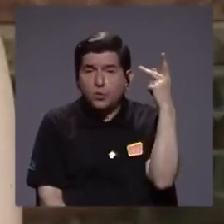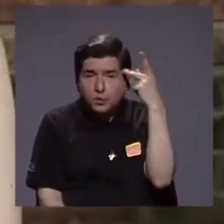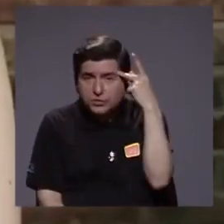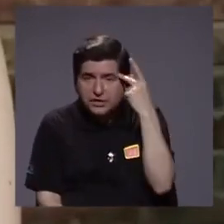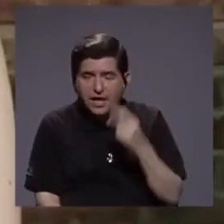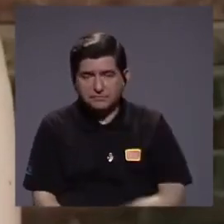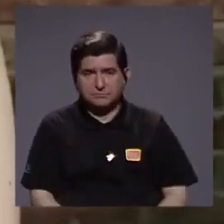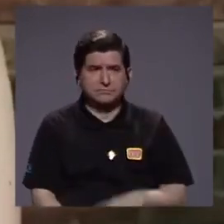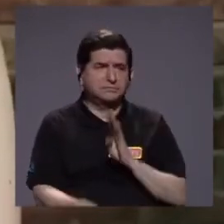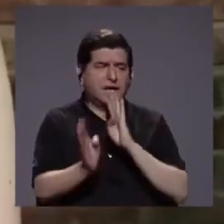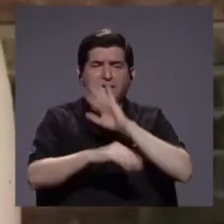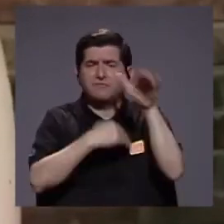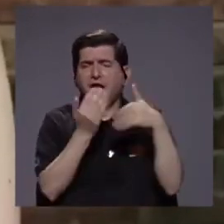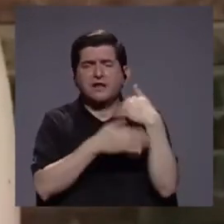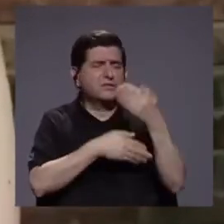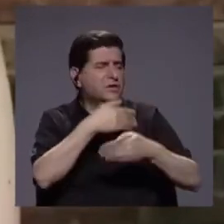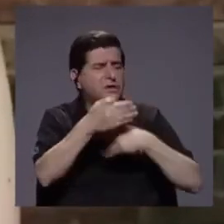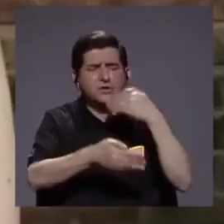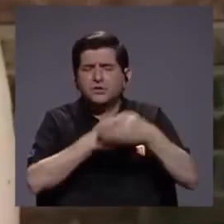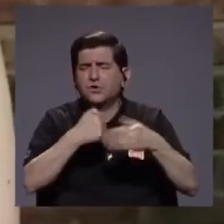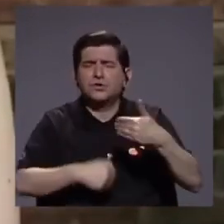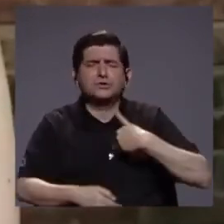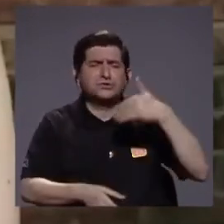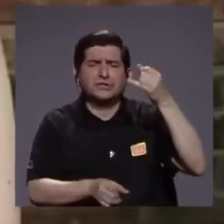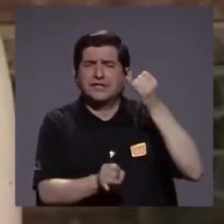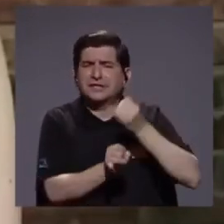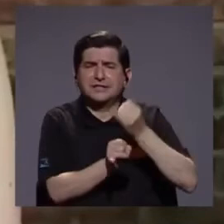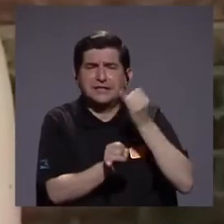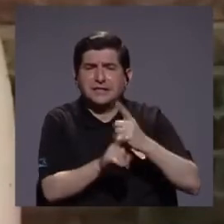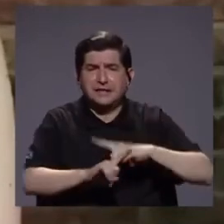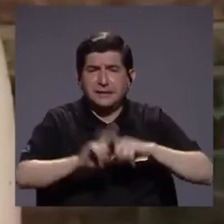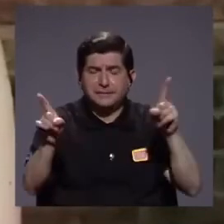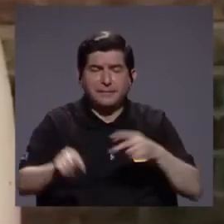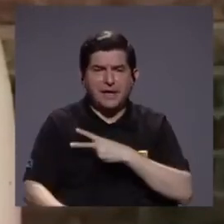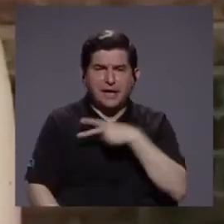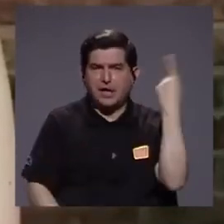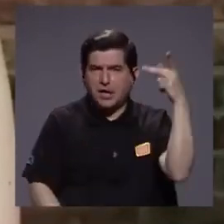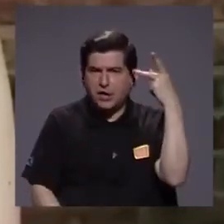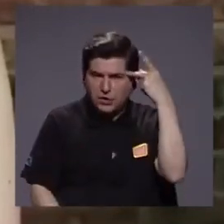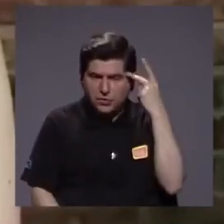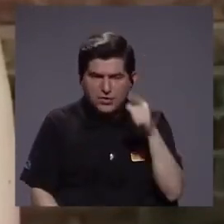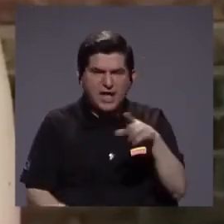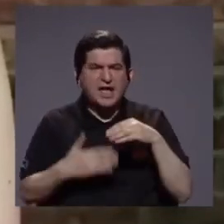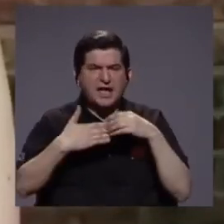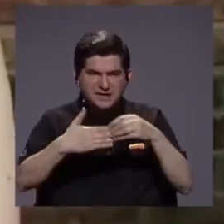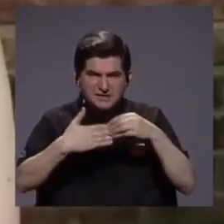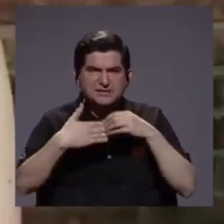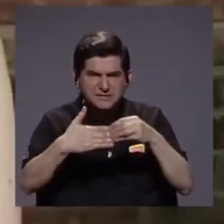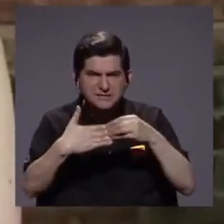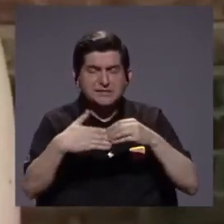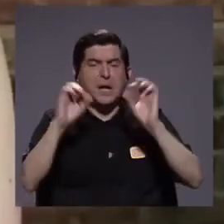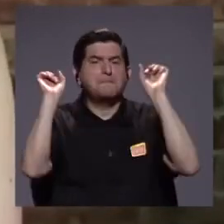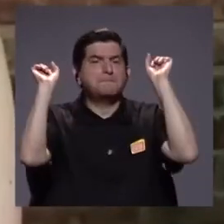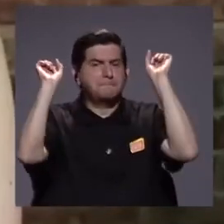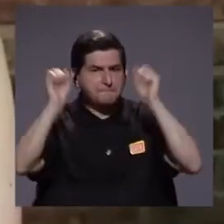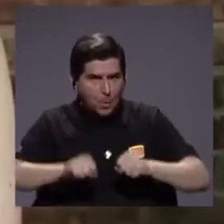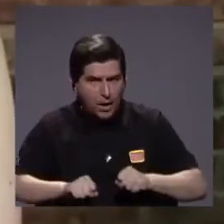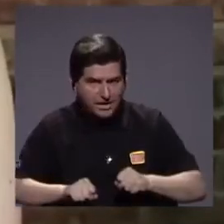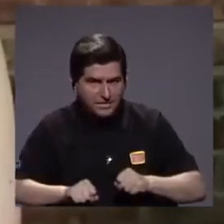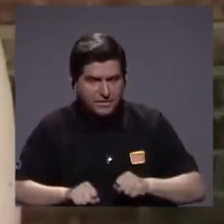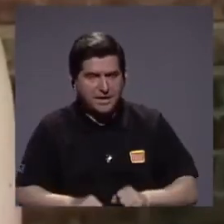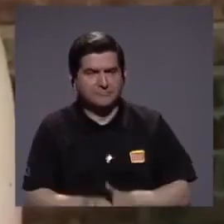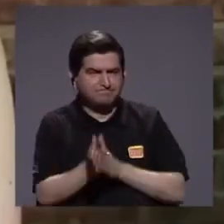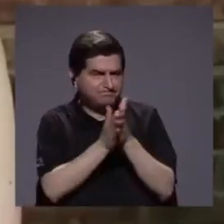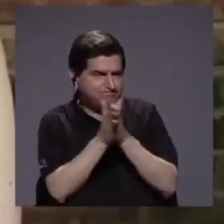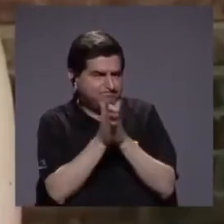sea, podemos hablar de toda la tramitología que existe en la institución, pero con voluntad política, toda esa flexibilización podría a